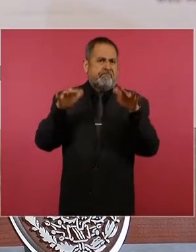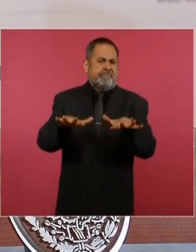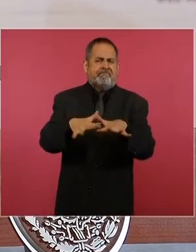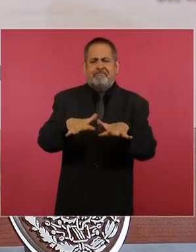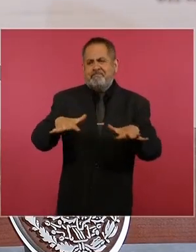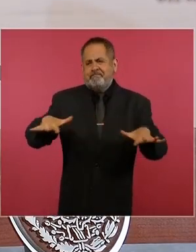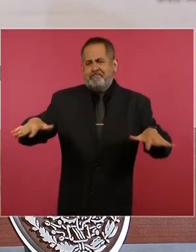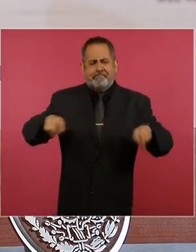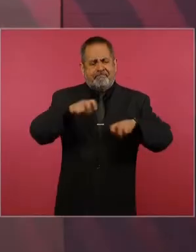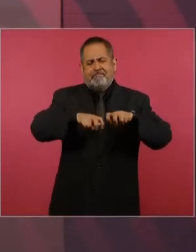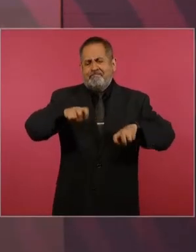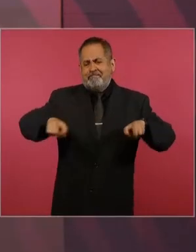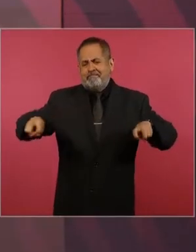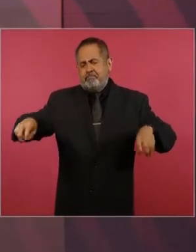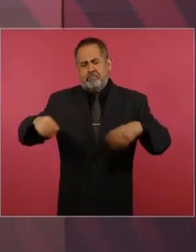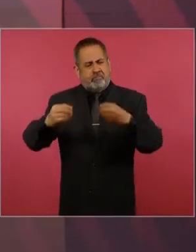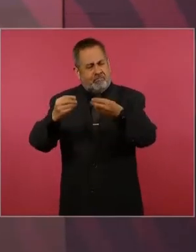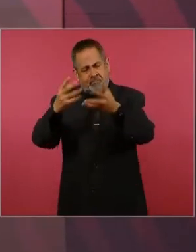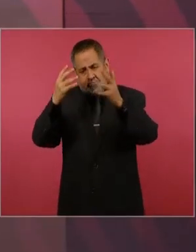como